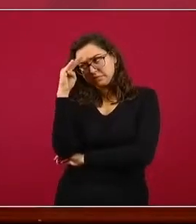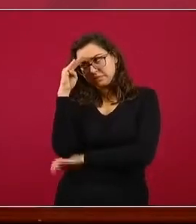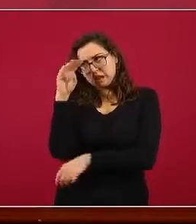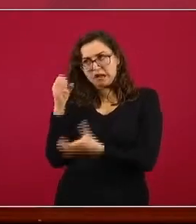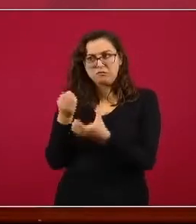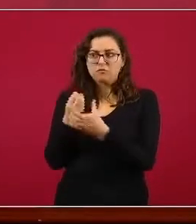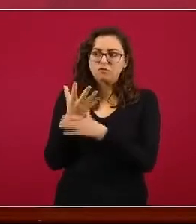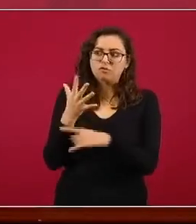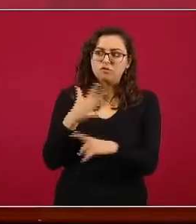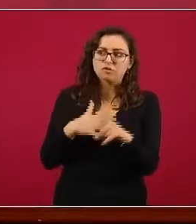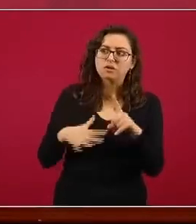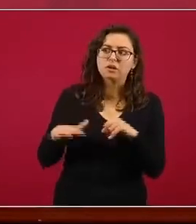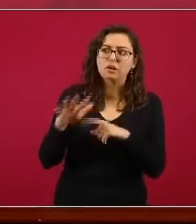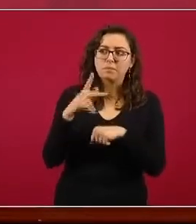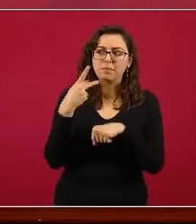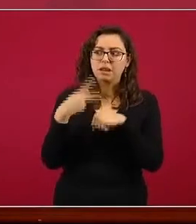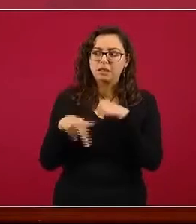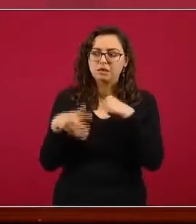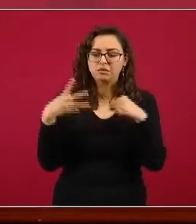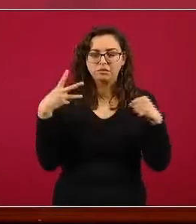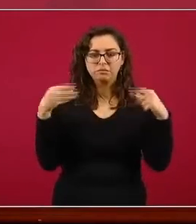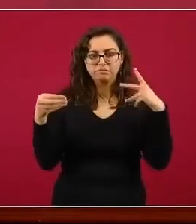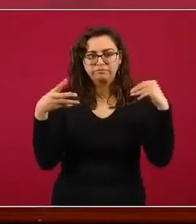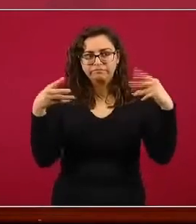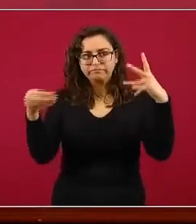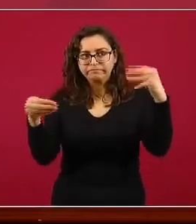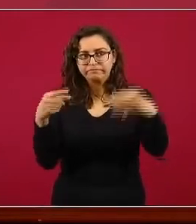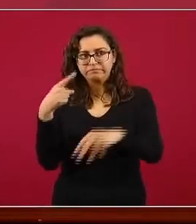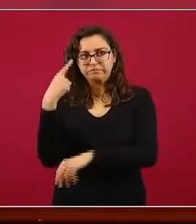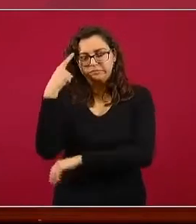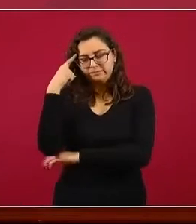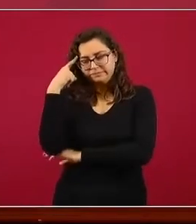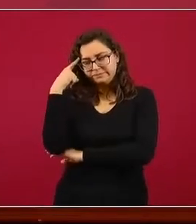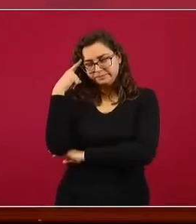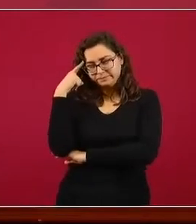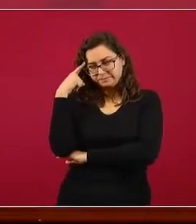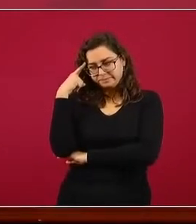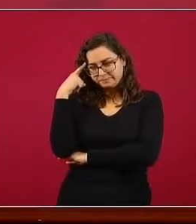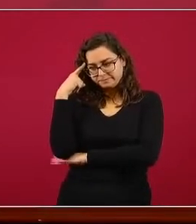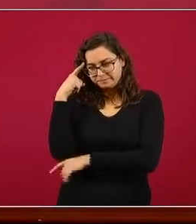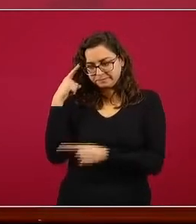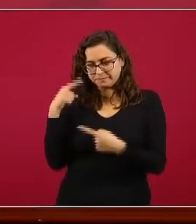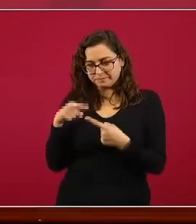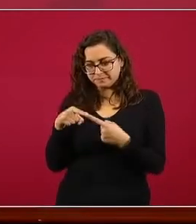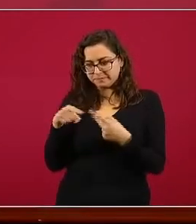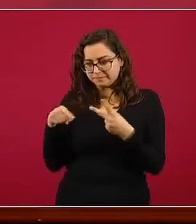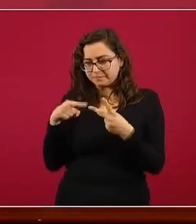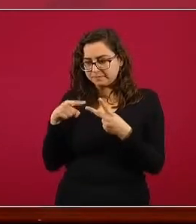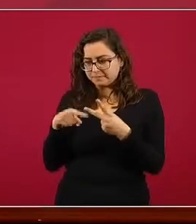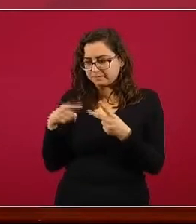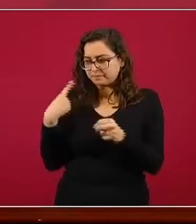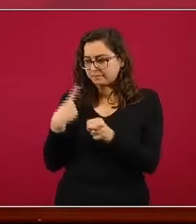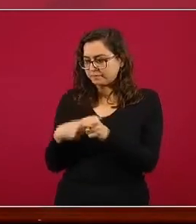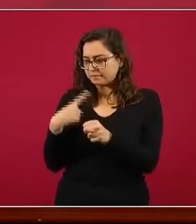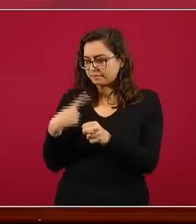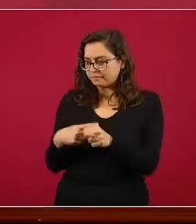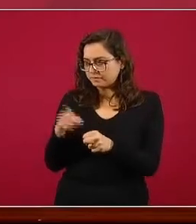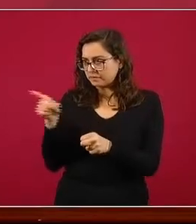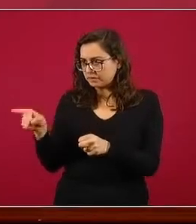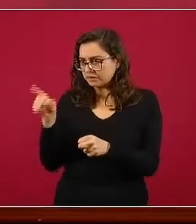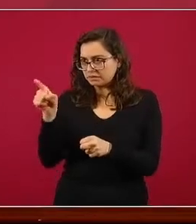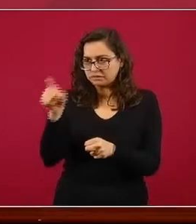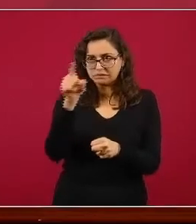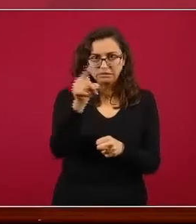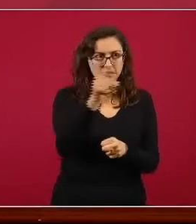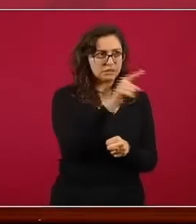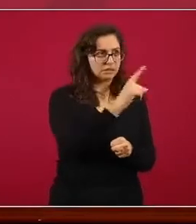existe en este momento de propagación del virus SARS-CoV-2, piensan en los casos de COVID que están ocurriendo,